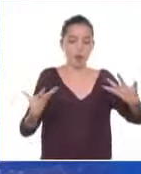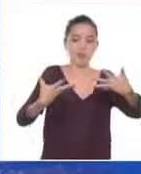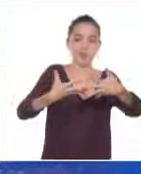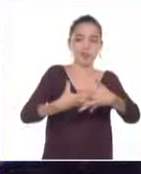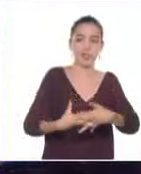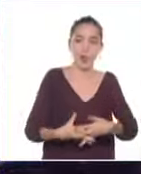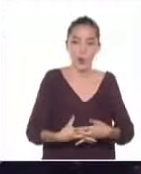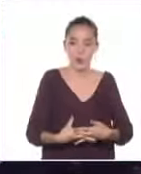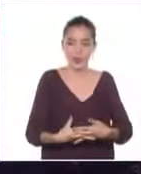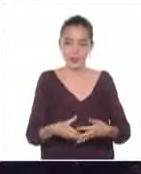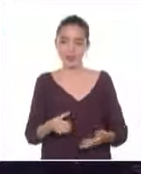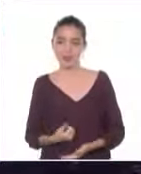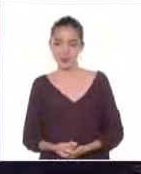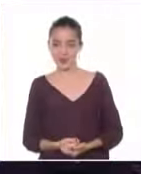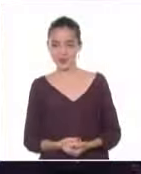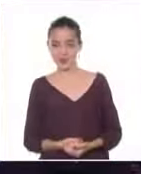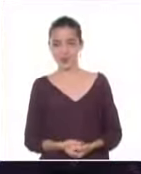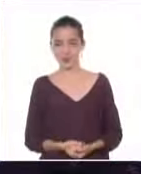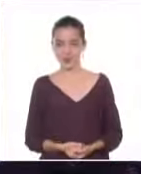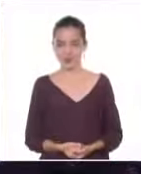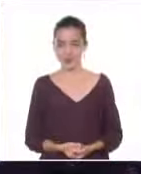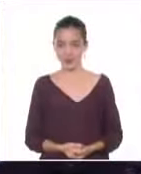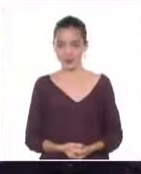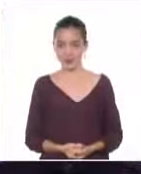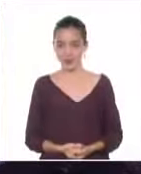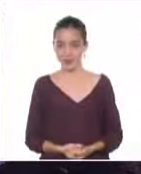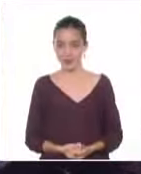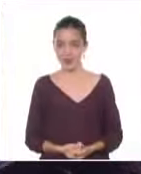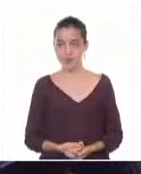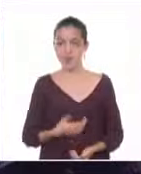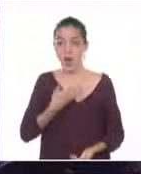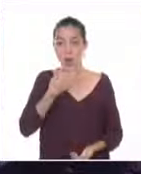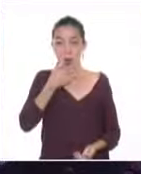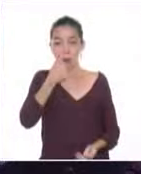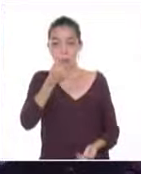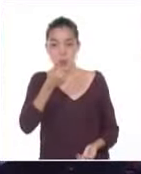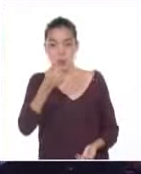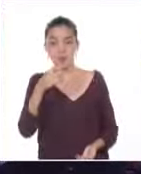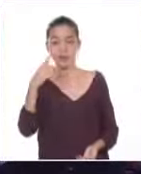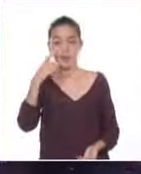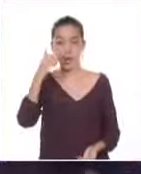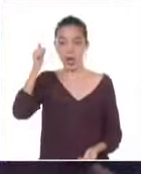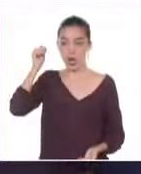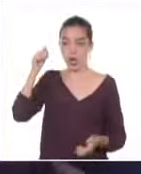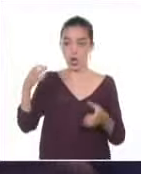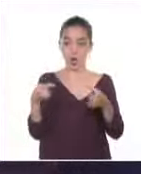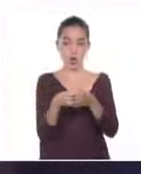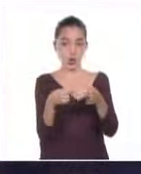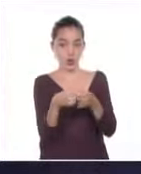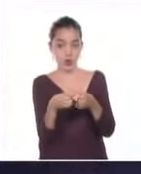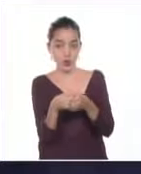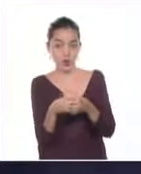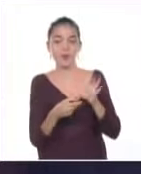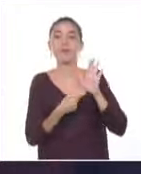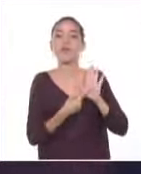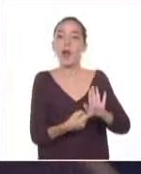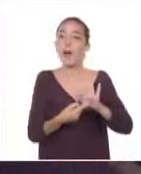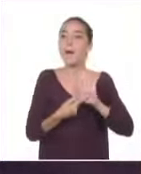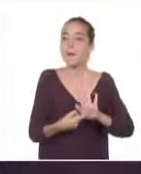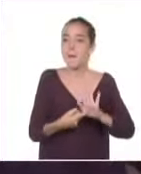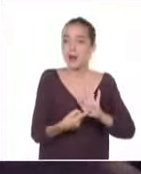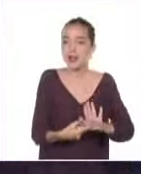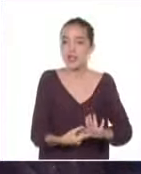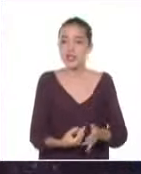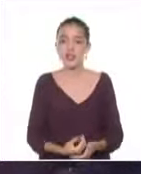que es mi casa. Buena Fe también hizo un recorrido por su discografía. No Juegues con mi Soledad, La Tempestad y Bilis de